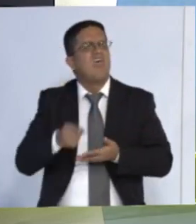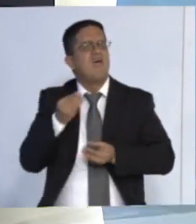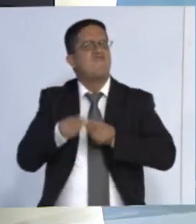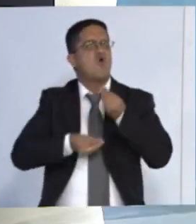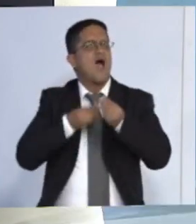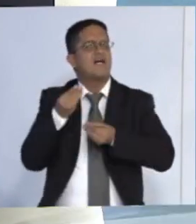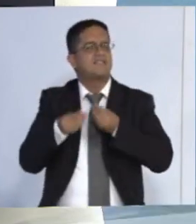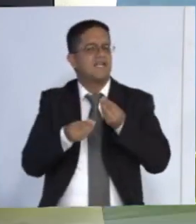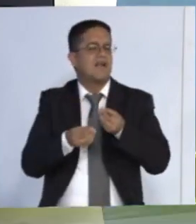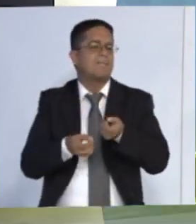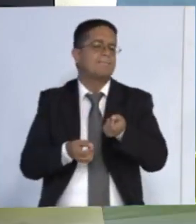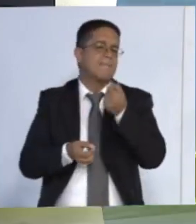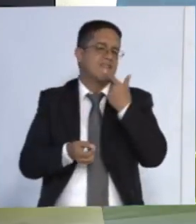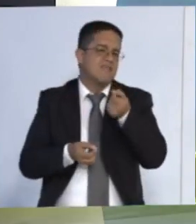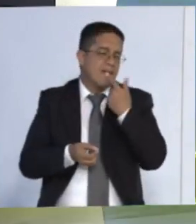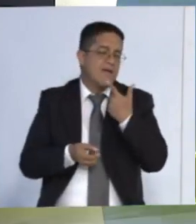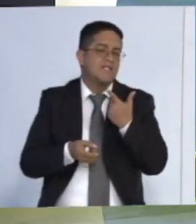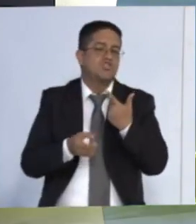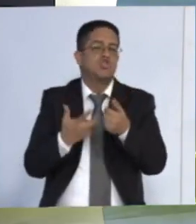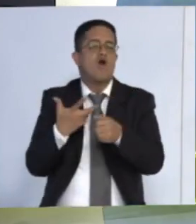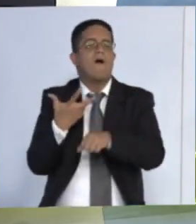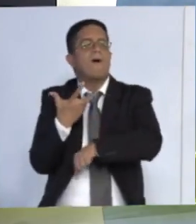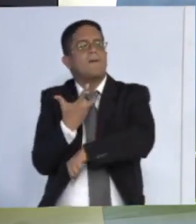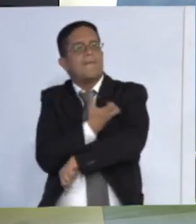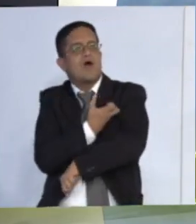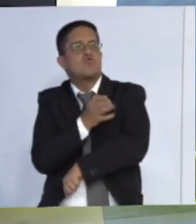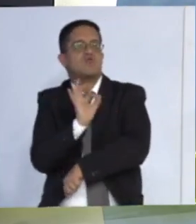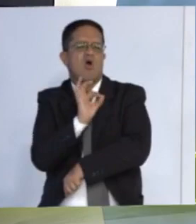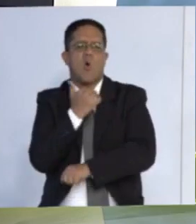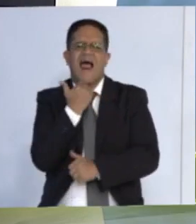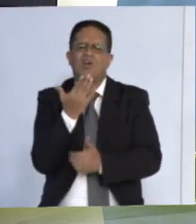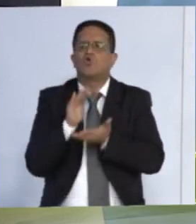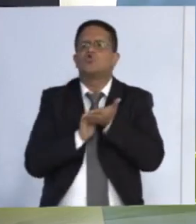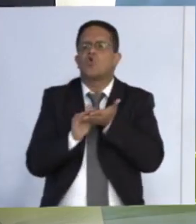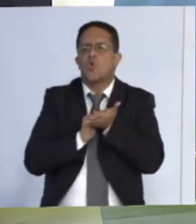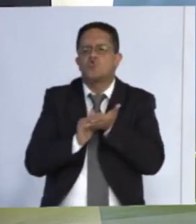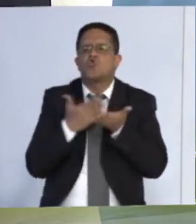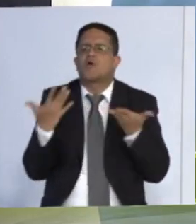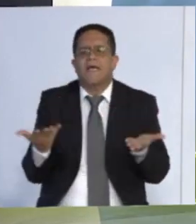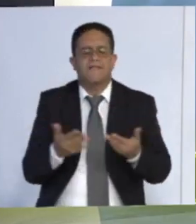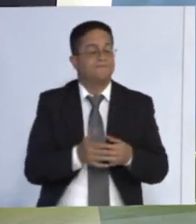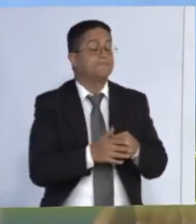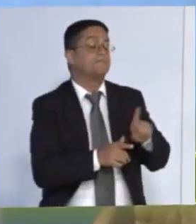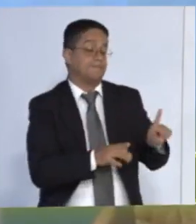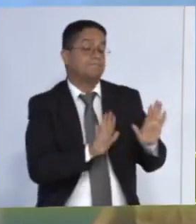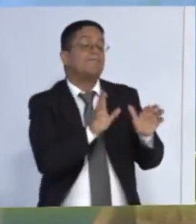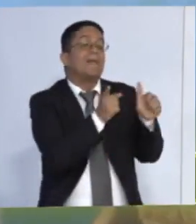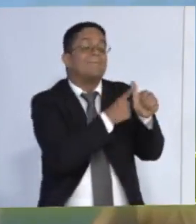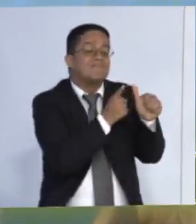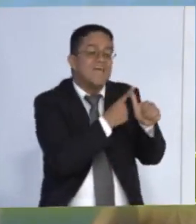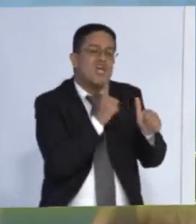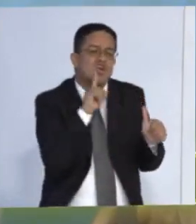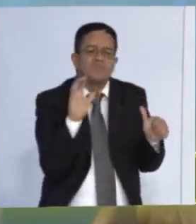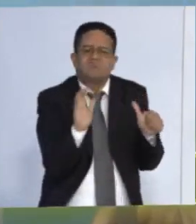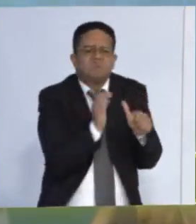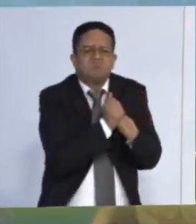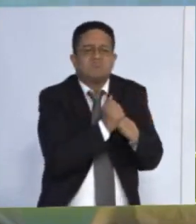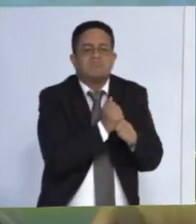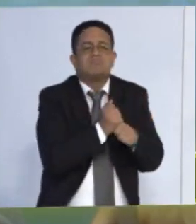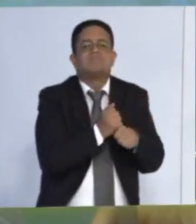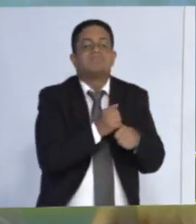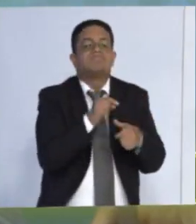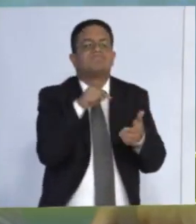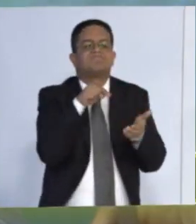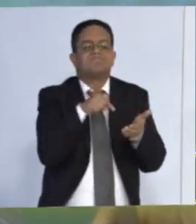algún medicamento, vacuna, operación, alguna solución? ¿Qué lleva esto? Bien, primero hay que identificar cuál es la causa, si